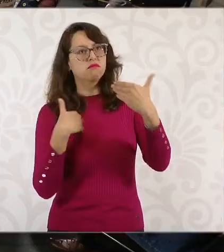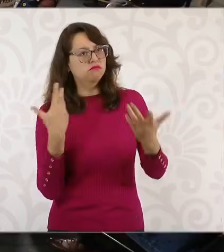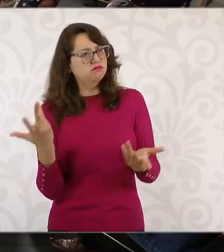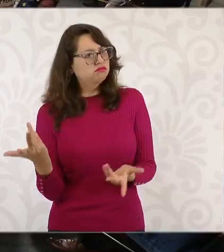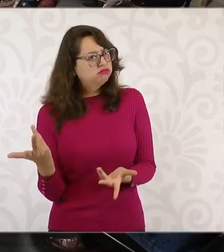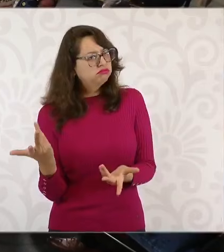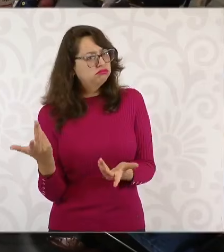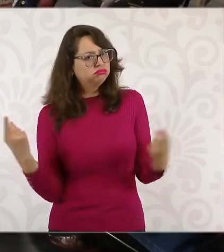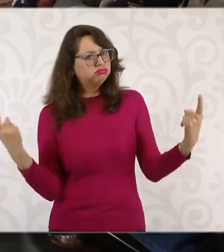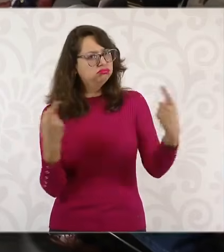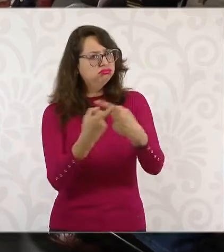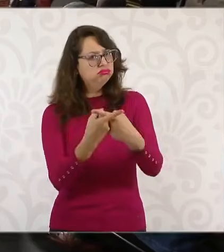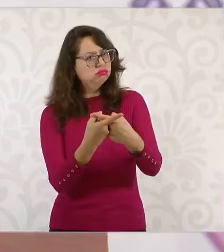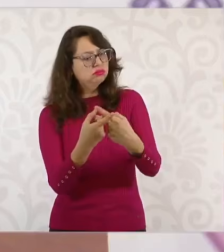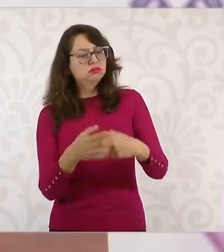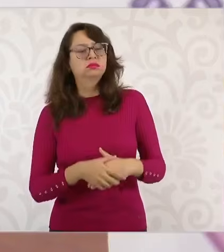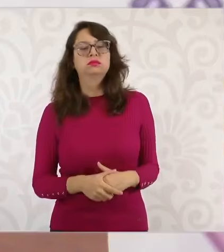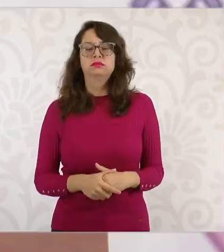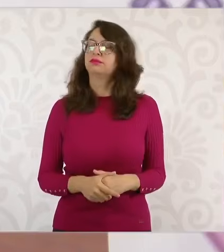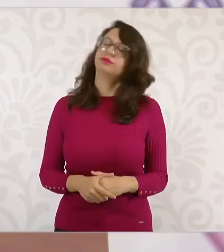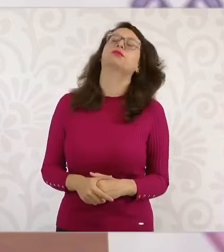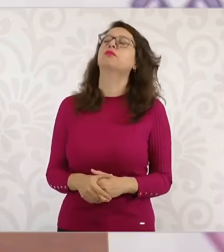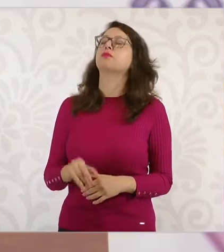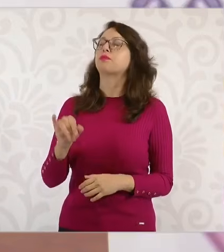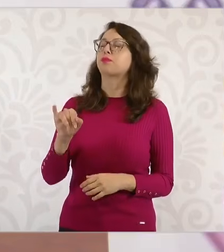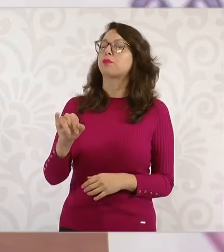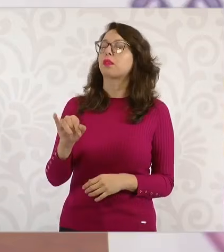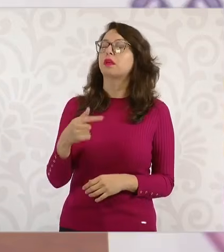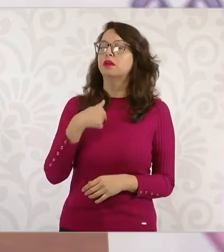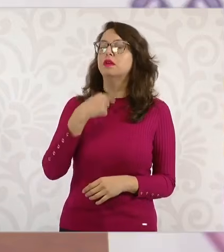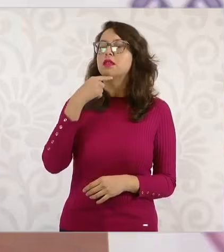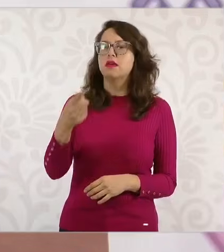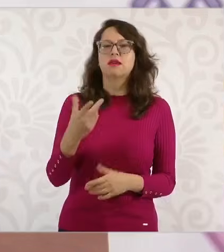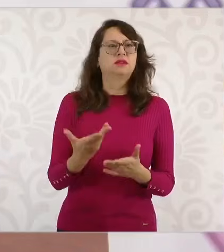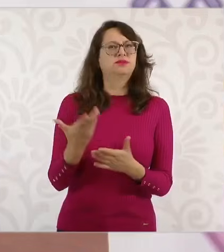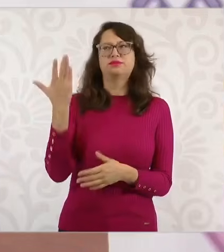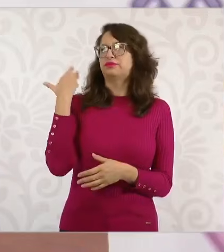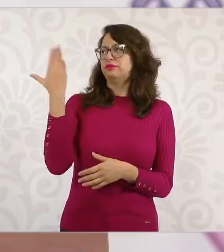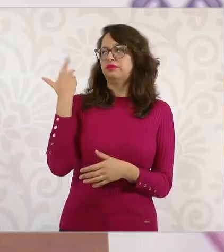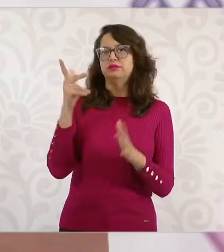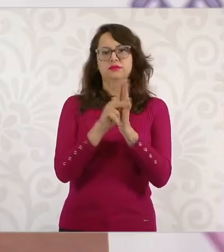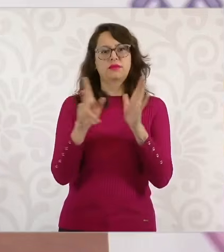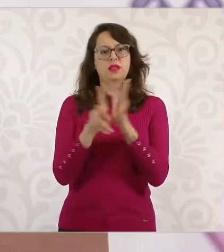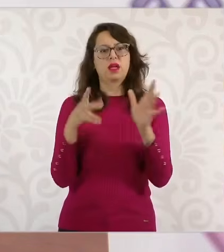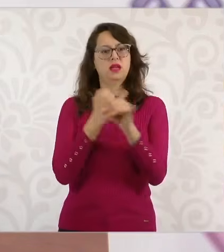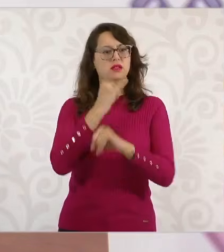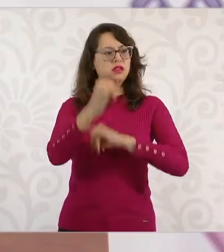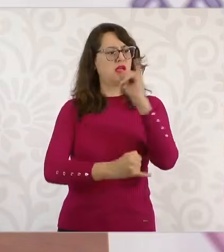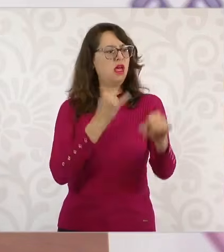Fíjense que lo dije el otro día, a ver si tienes por ahí la nota esta del New York Times que salió. Salieron 3 notas en periódicos